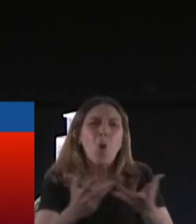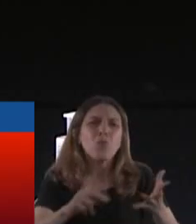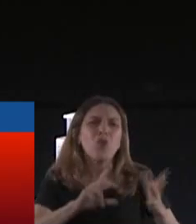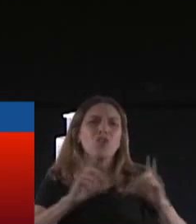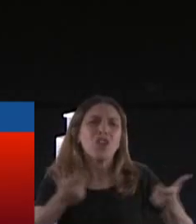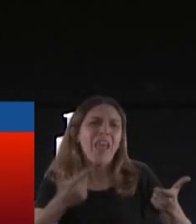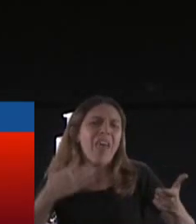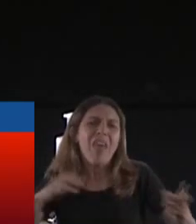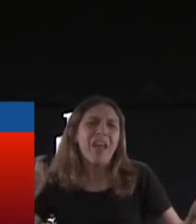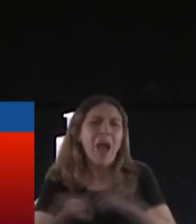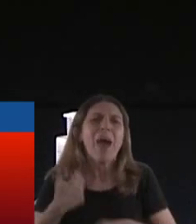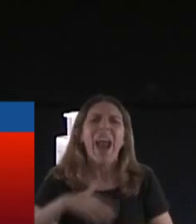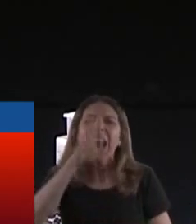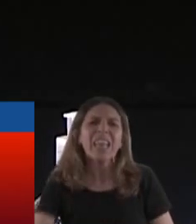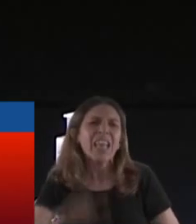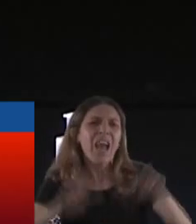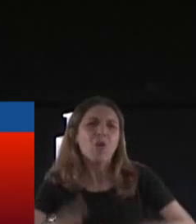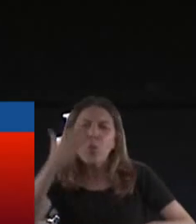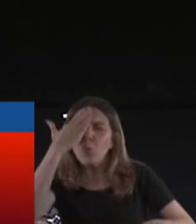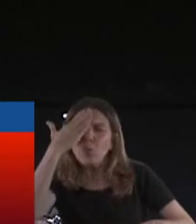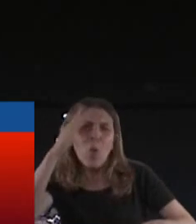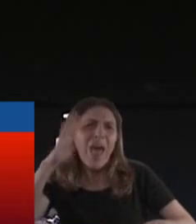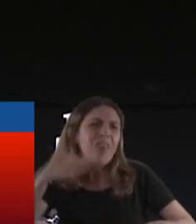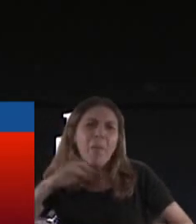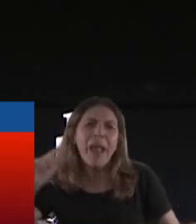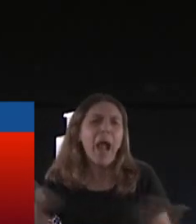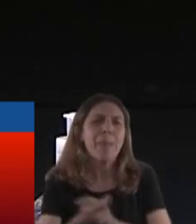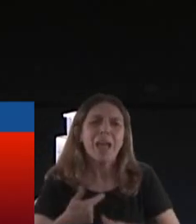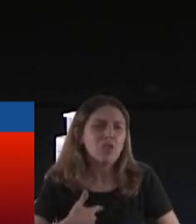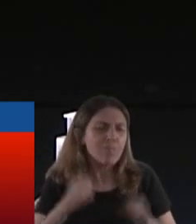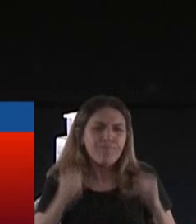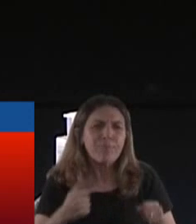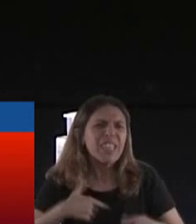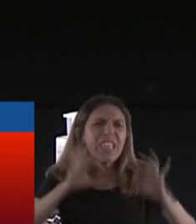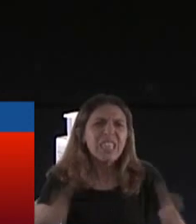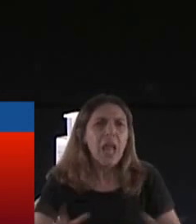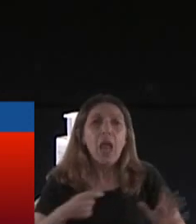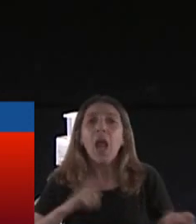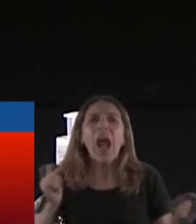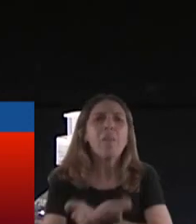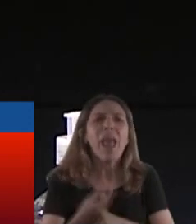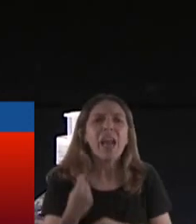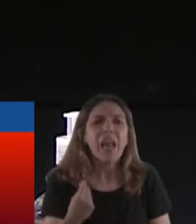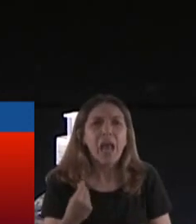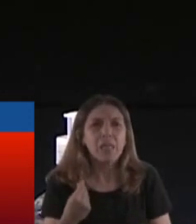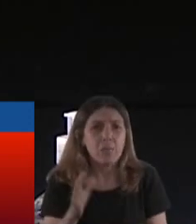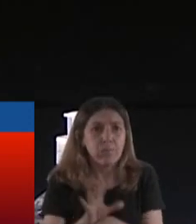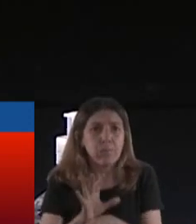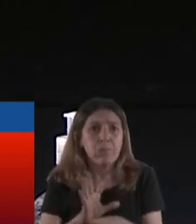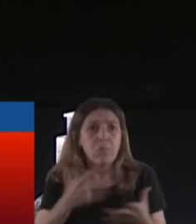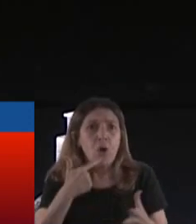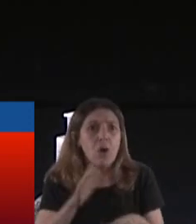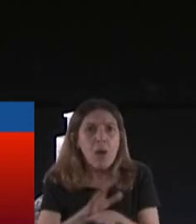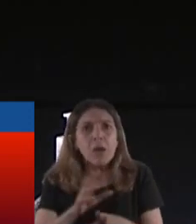y que la Argentina debe cambiar. Estoy absolutamente convencido de eso. Y que cambiar significa ganar espacios